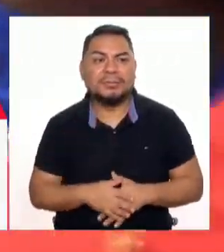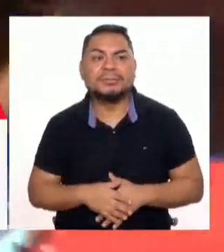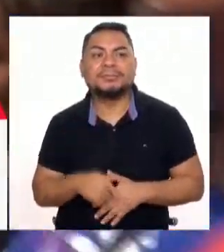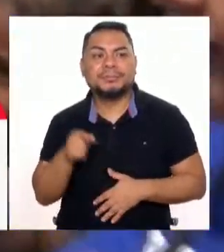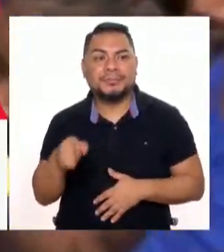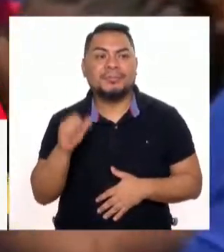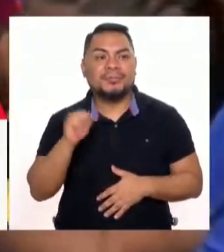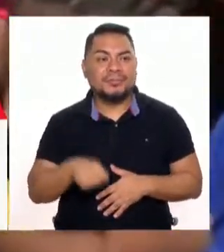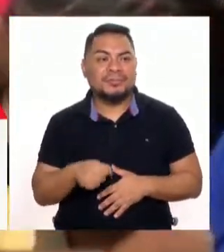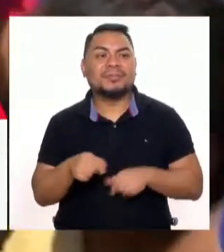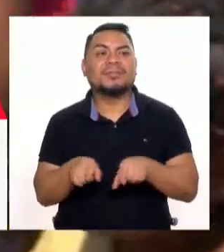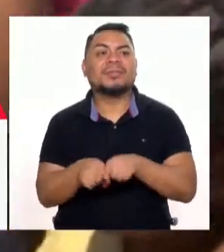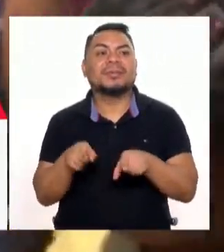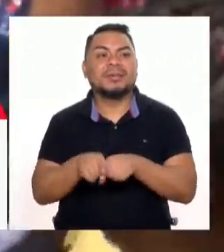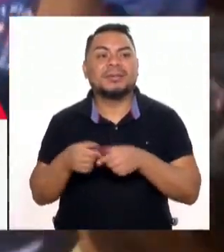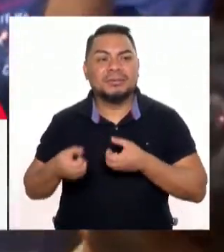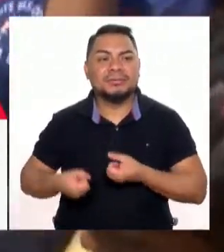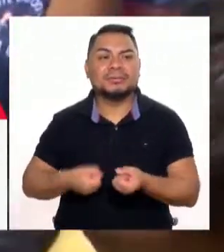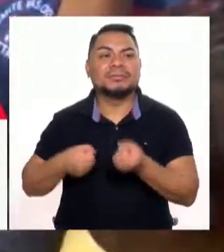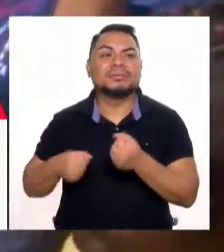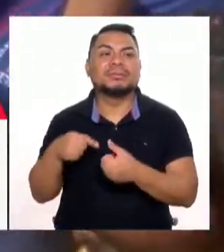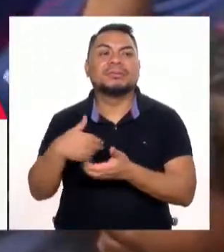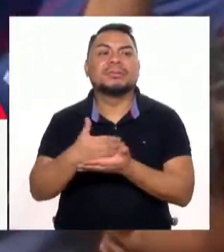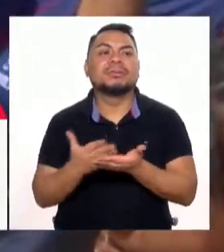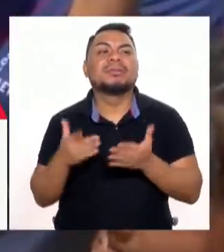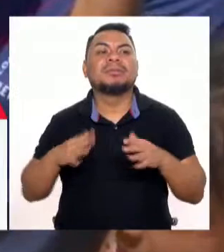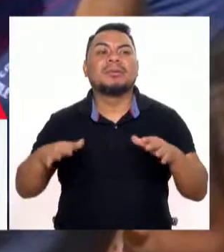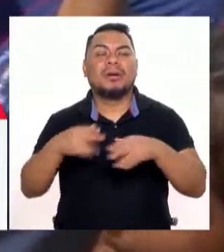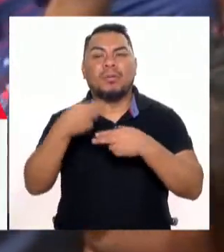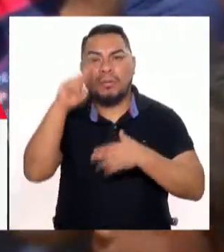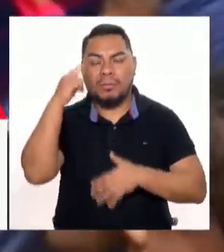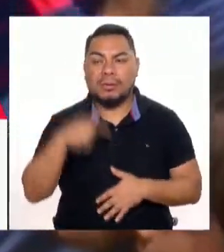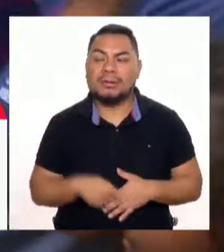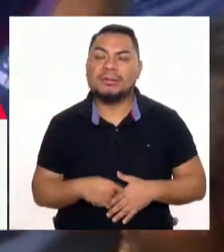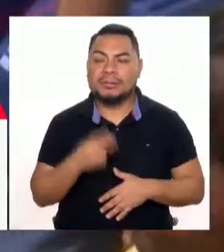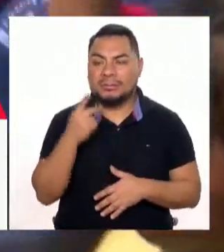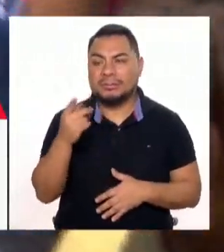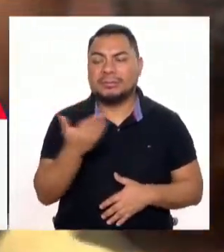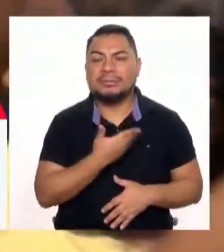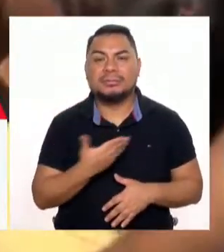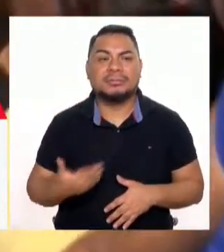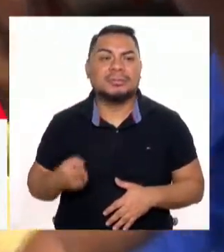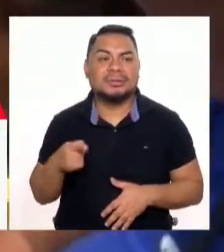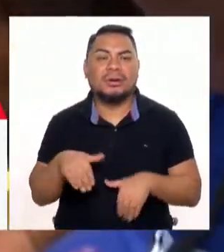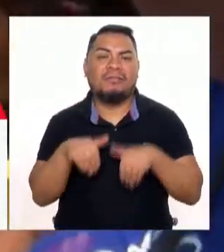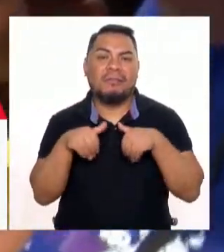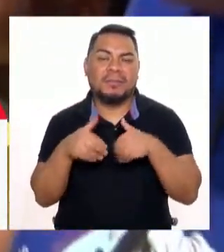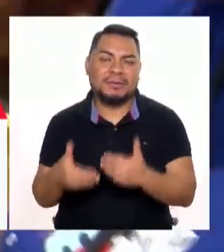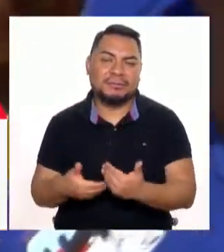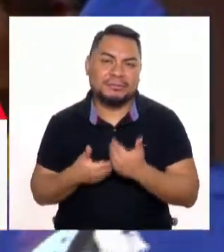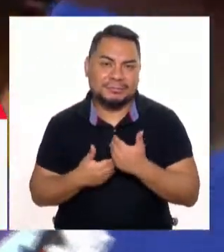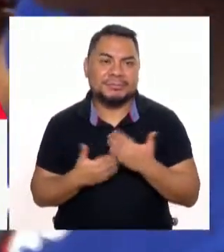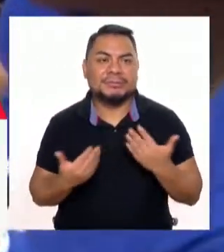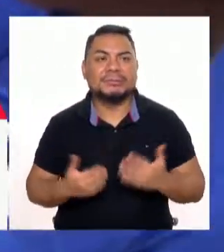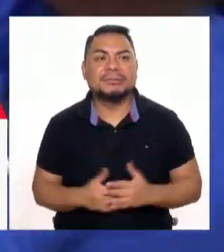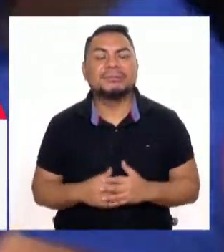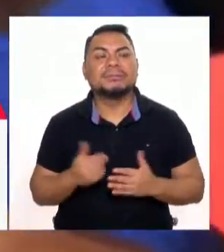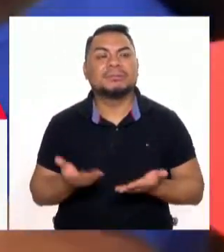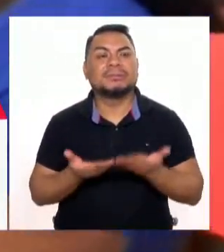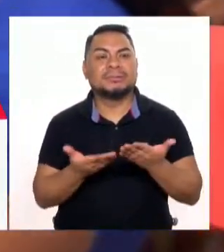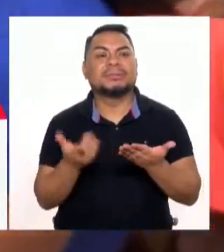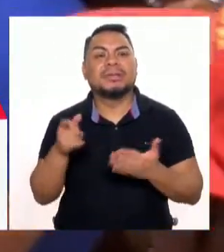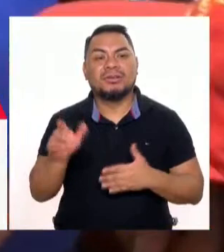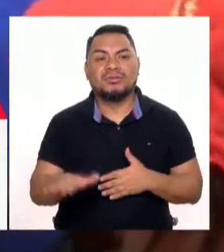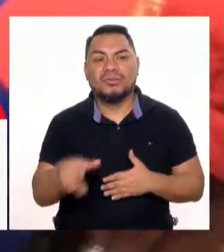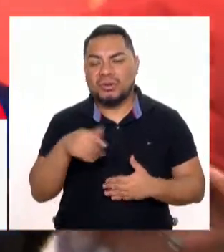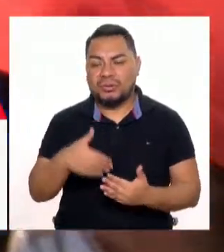se siembra y se cosecha en esta parte de la región de huánuco ahí vemos a la presidenta con un cachorrito que acaba de entregarle